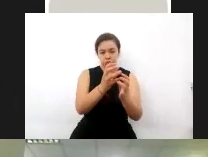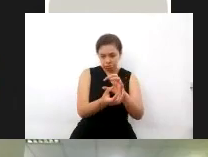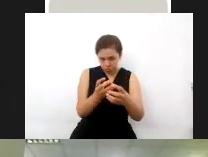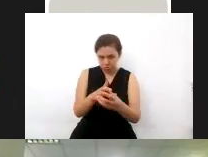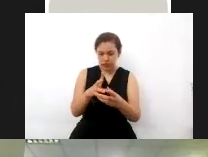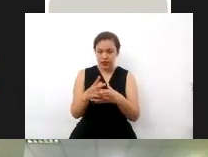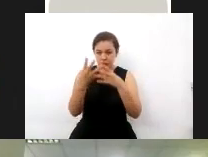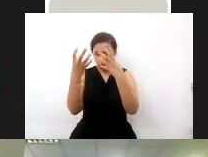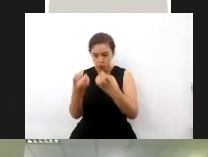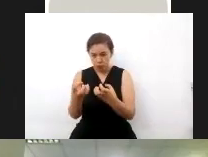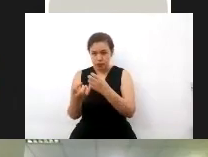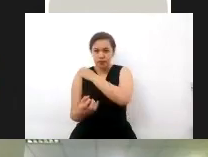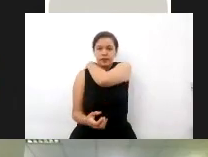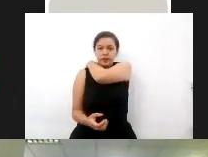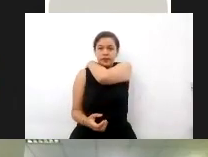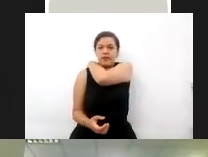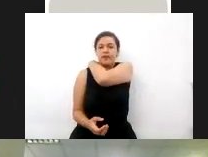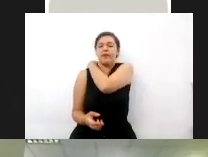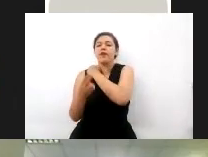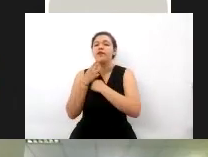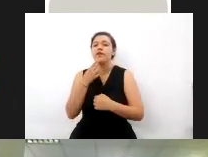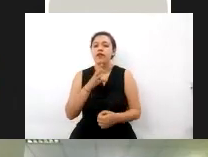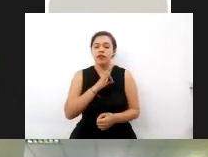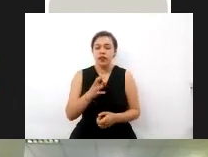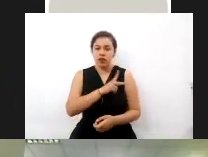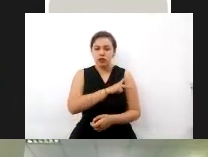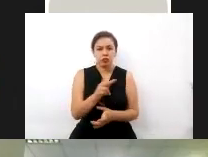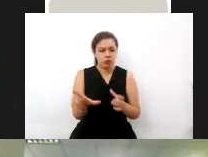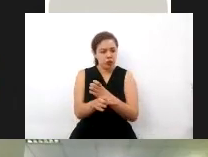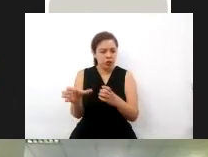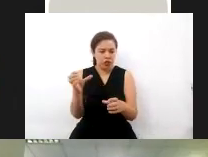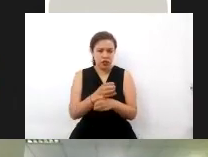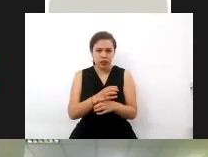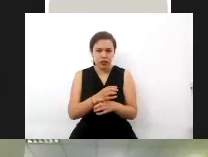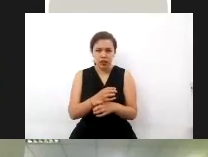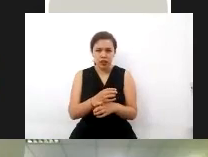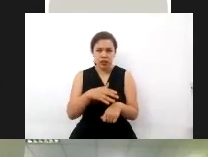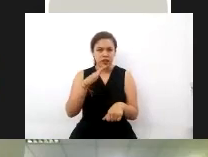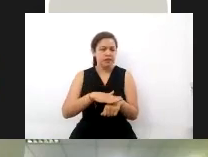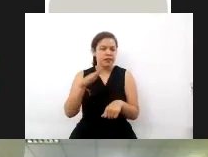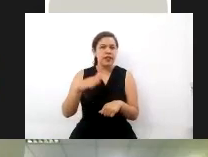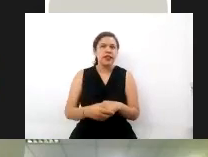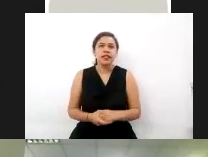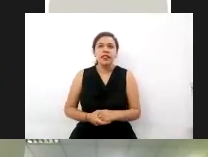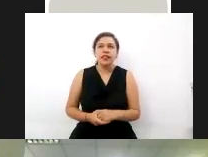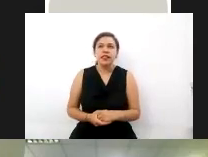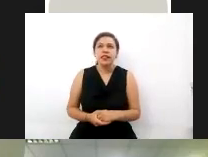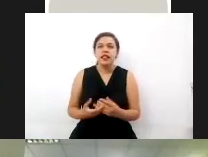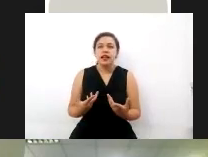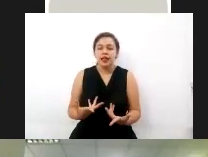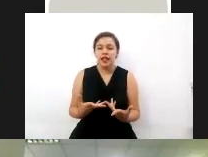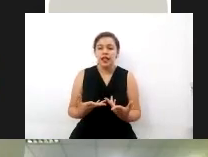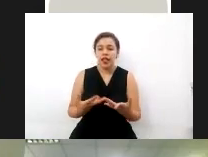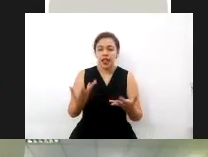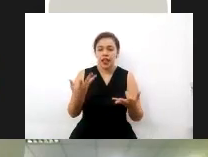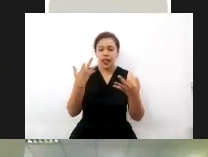secar y se pueden utilizar. Todos los productos, sobre todo los que vienen de la tierra